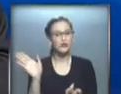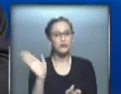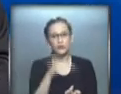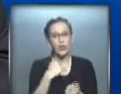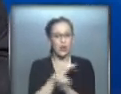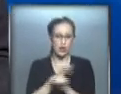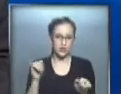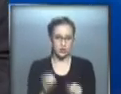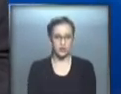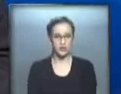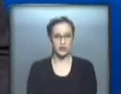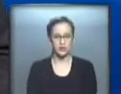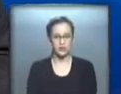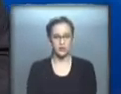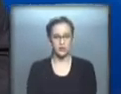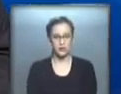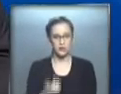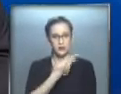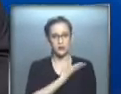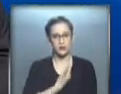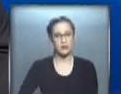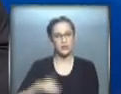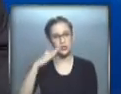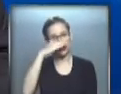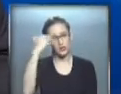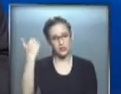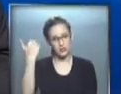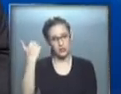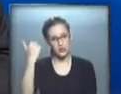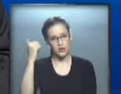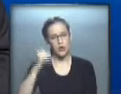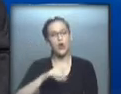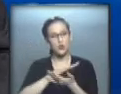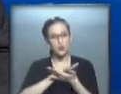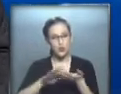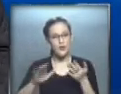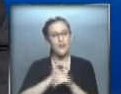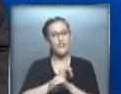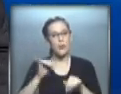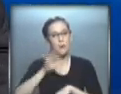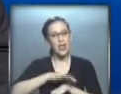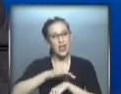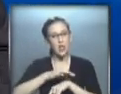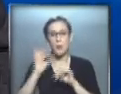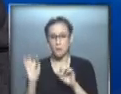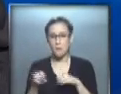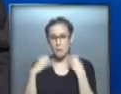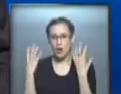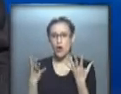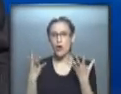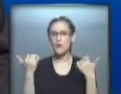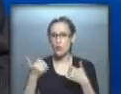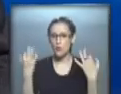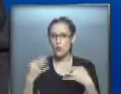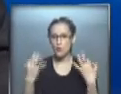noticias la presidenta cristina fernández se conoció de un nuevo parte de médicos sigue mejorando está realmente